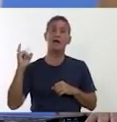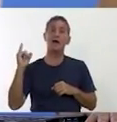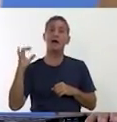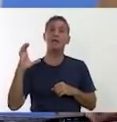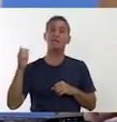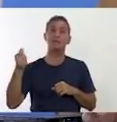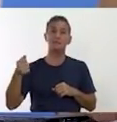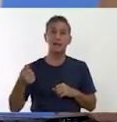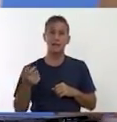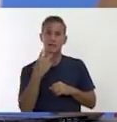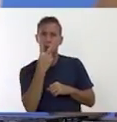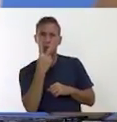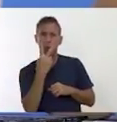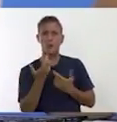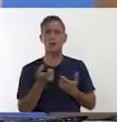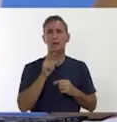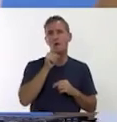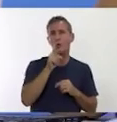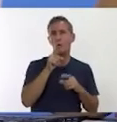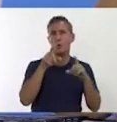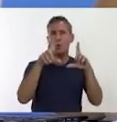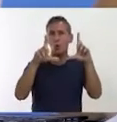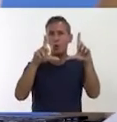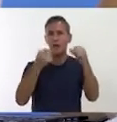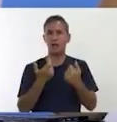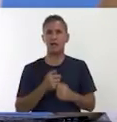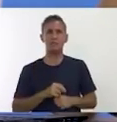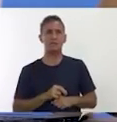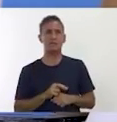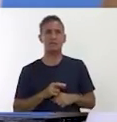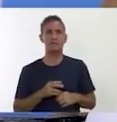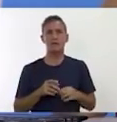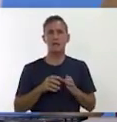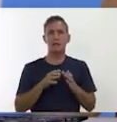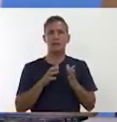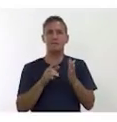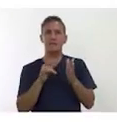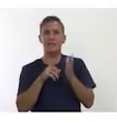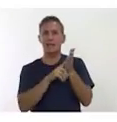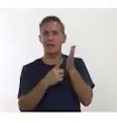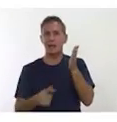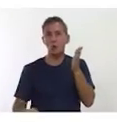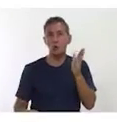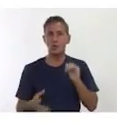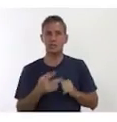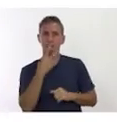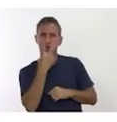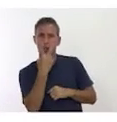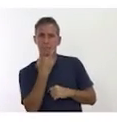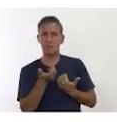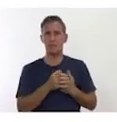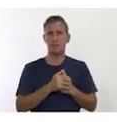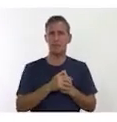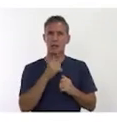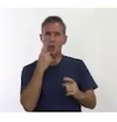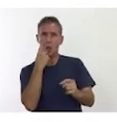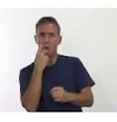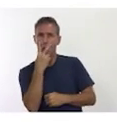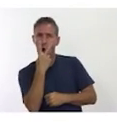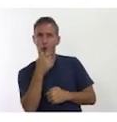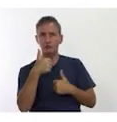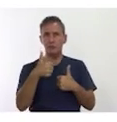de resonancia de la corriente alterna. Miren y observen